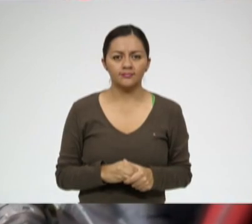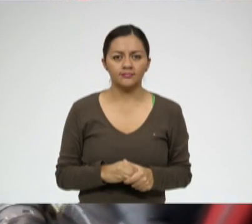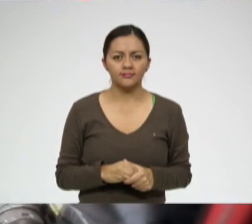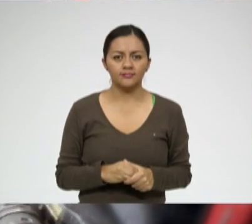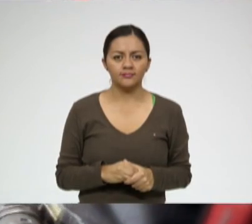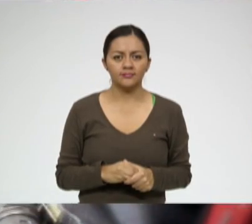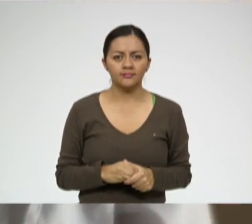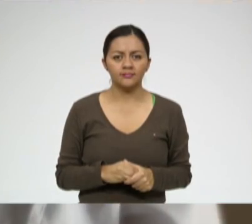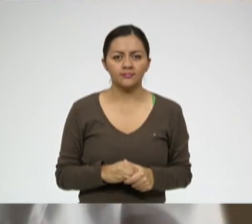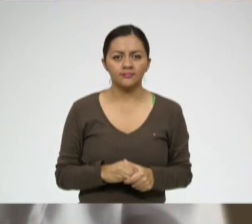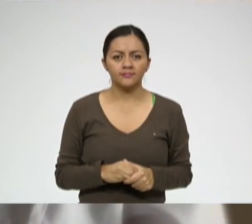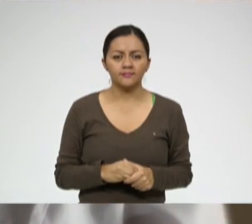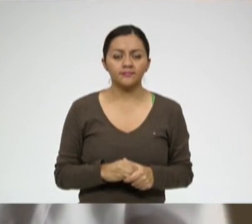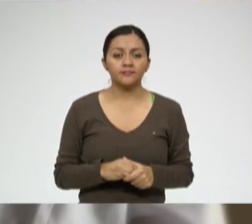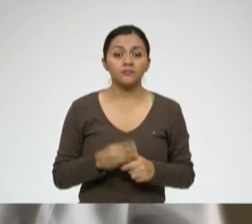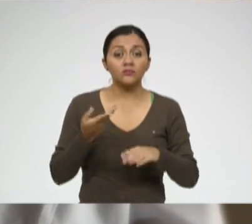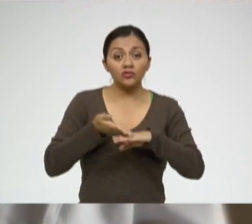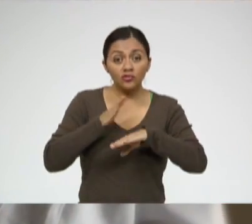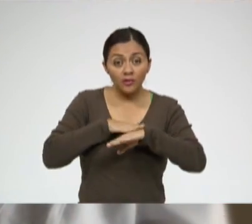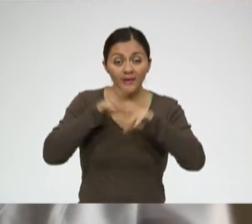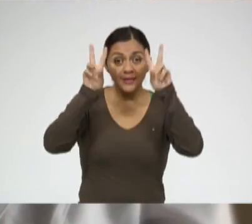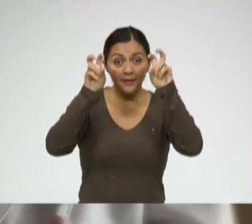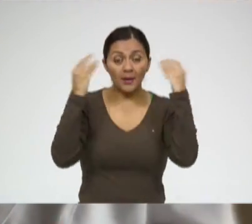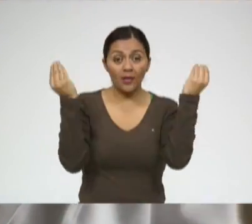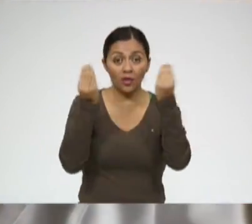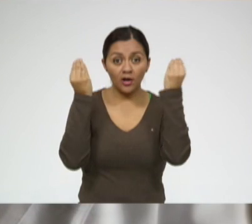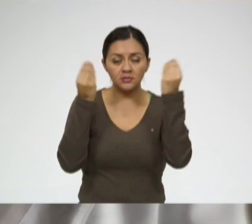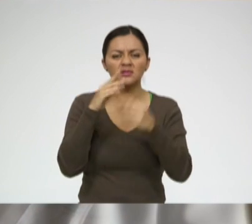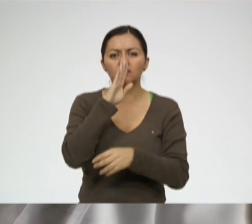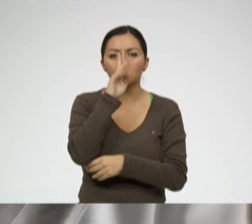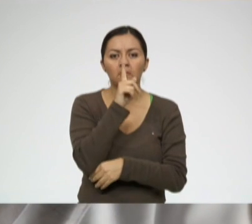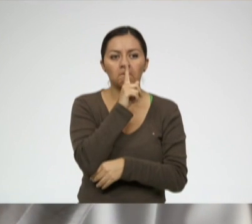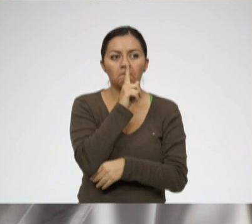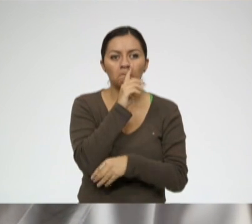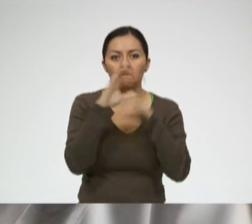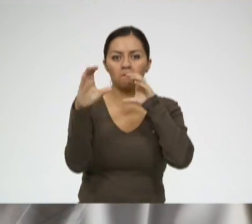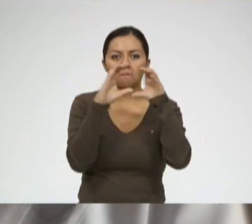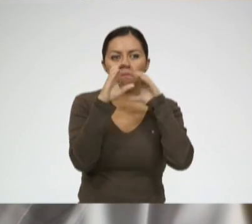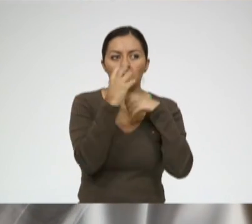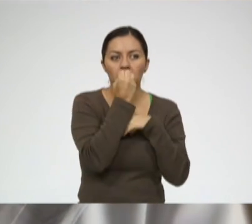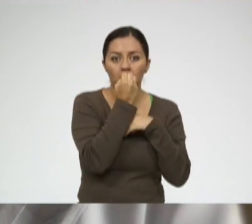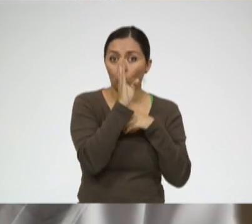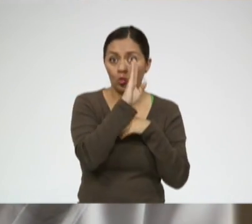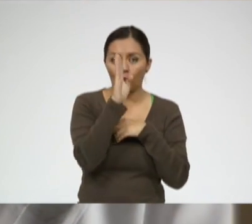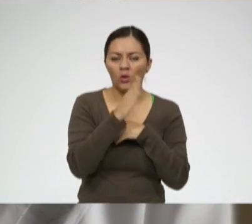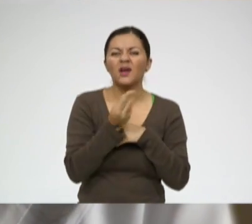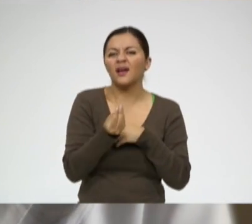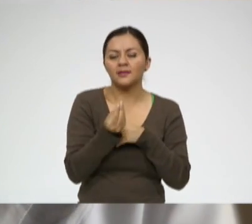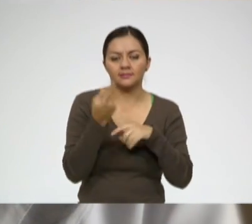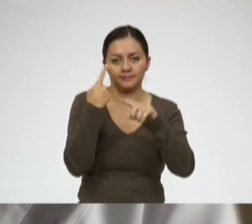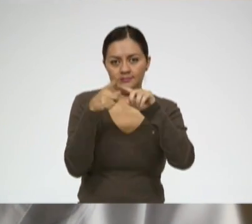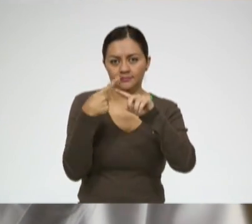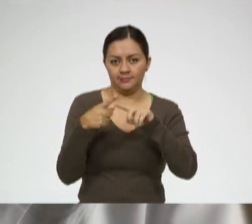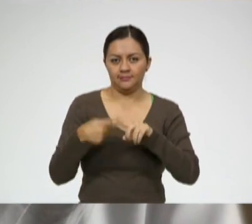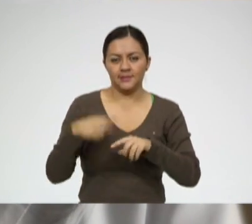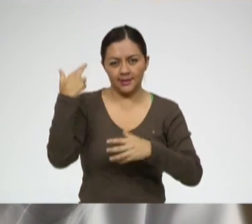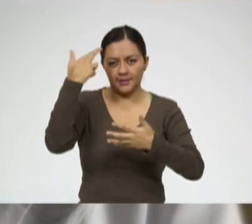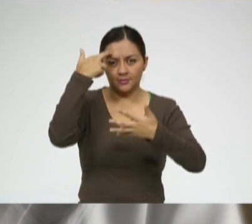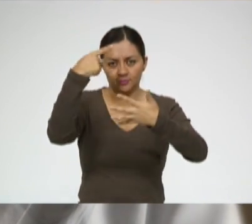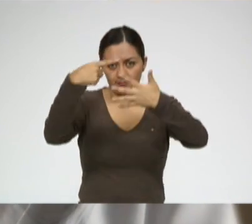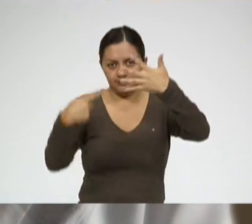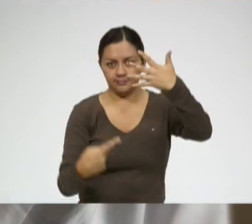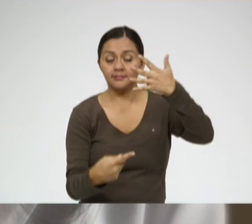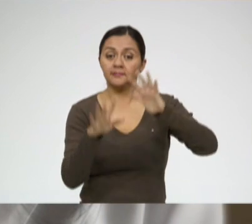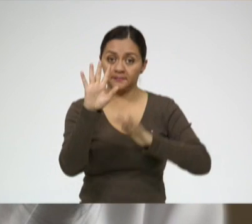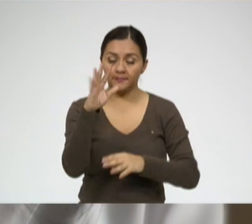En relación a los adolescentes que no se comunican, que están silenciados, que están retraídos o aislados, hay diversas causas. El